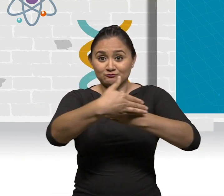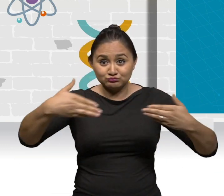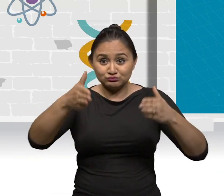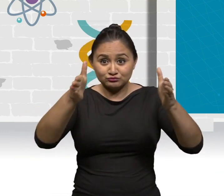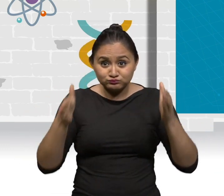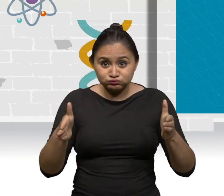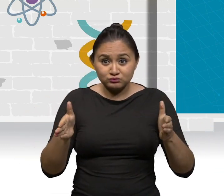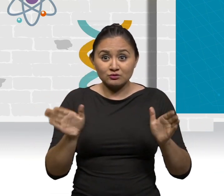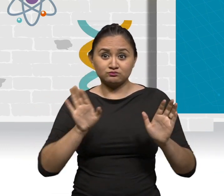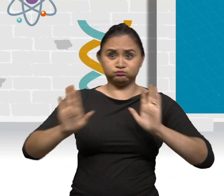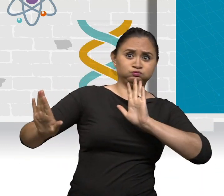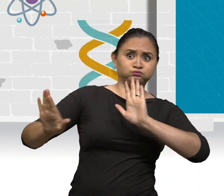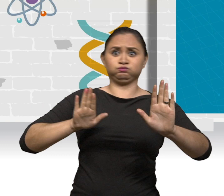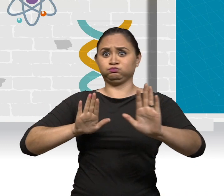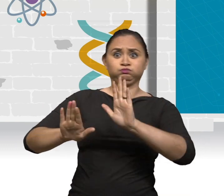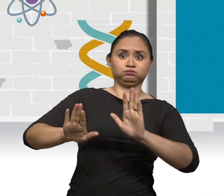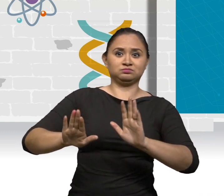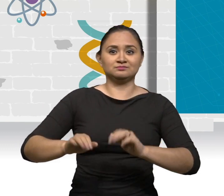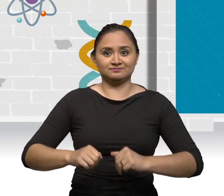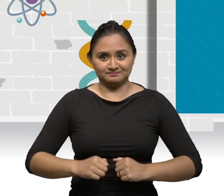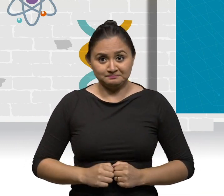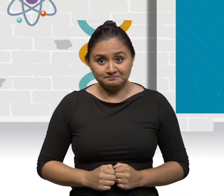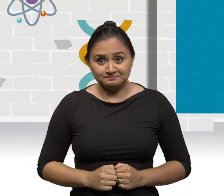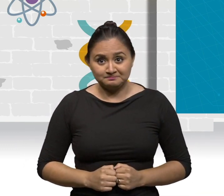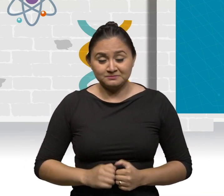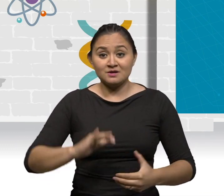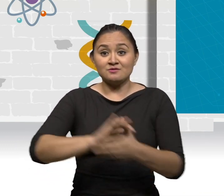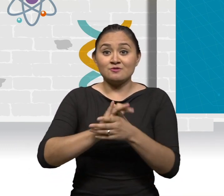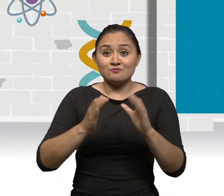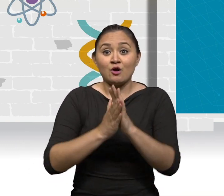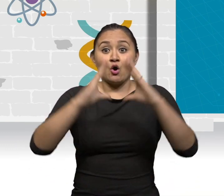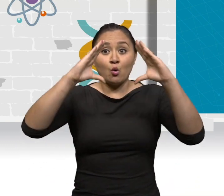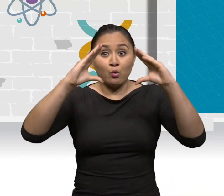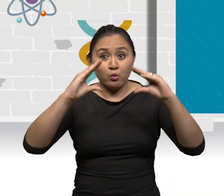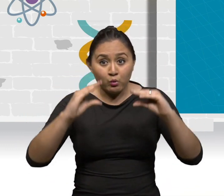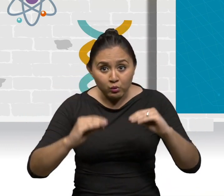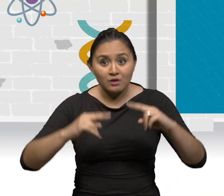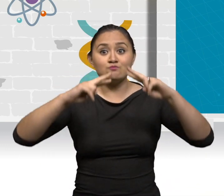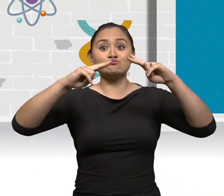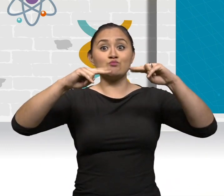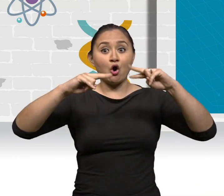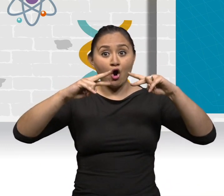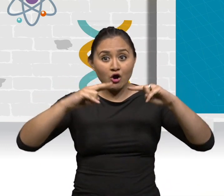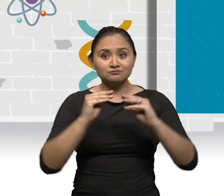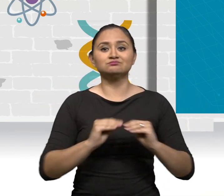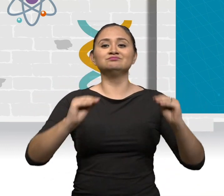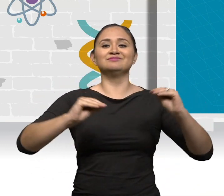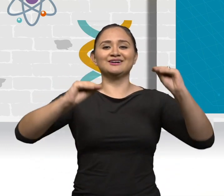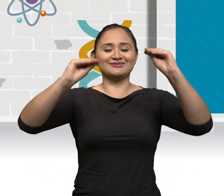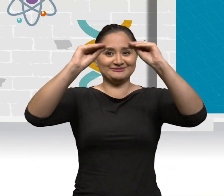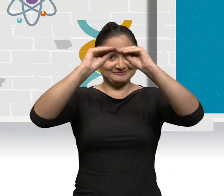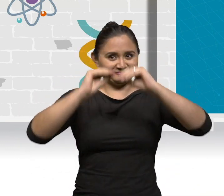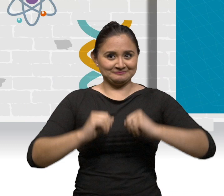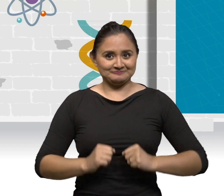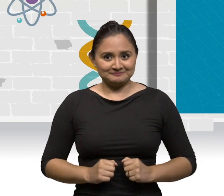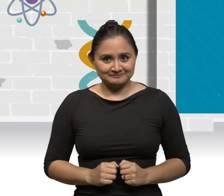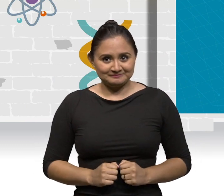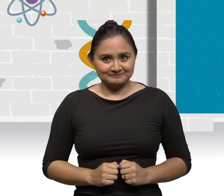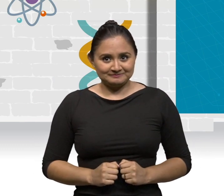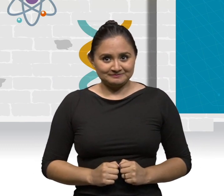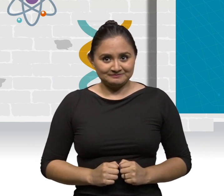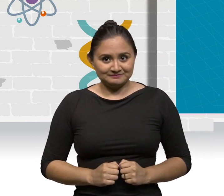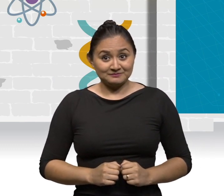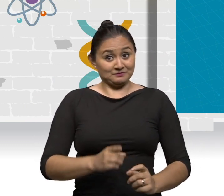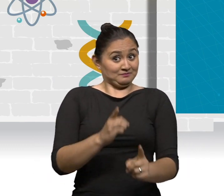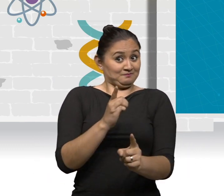recipiente. Cuando se disminuye el volumen del gas, hay mayor número de moléculas por cada unidad de volumen.